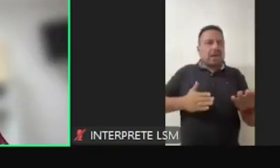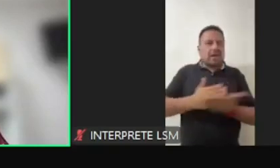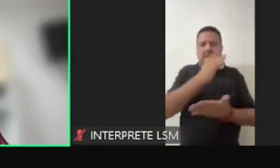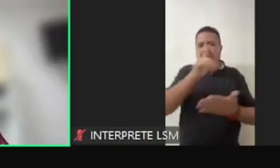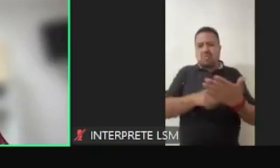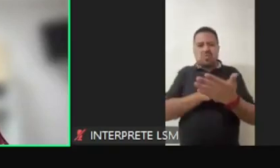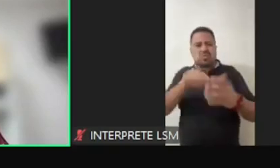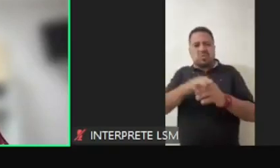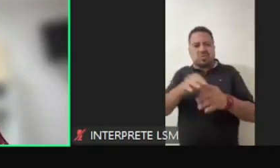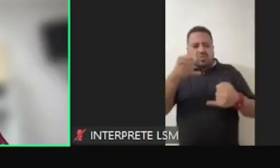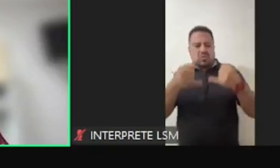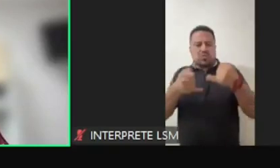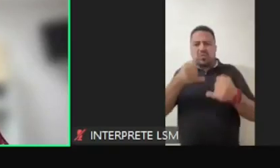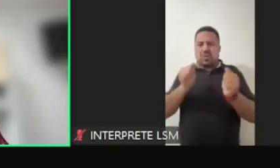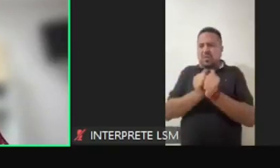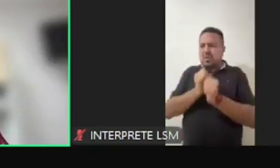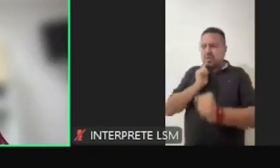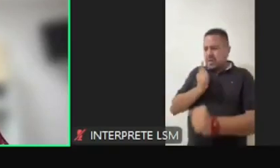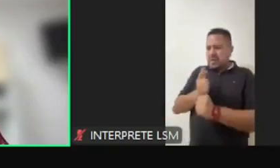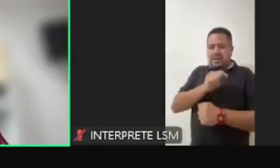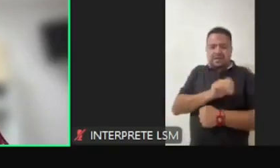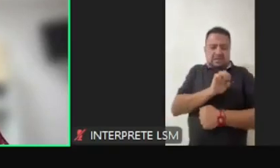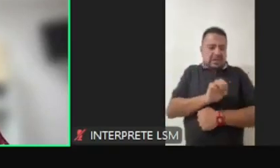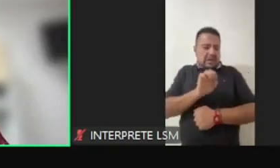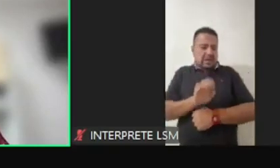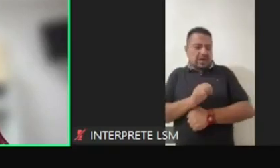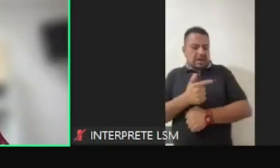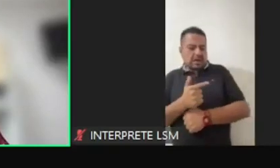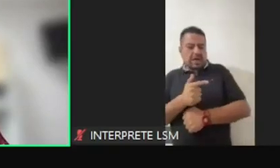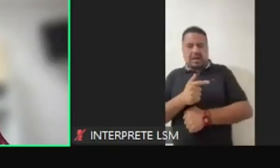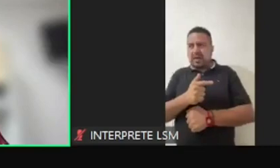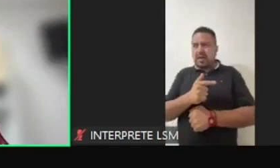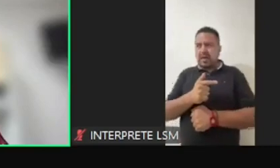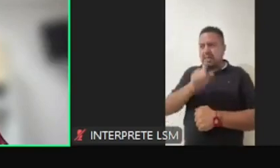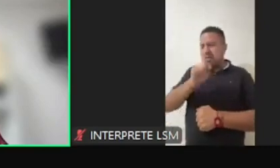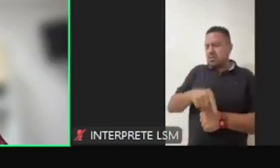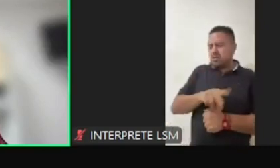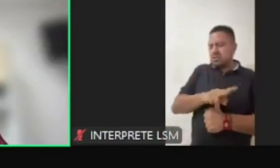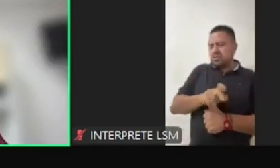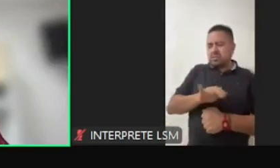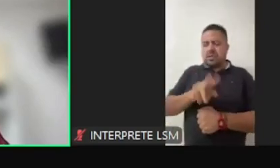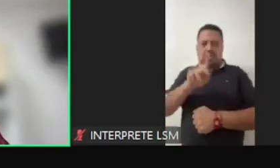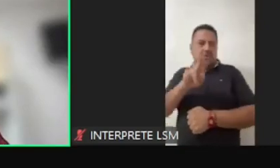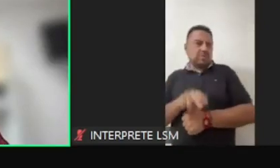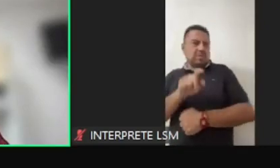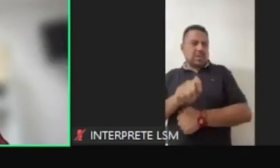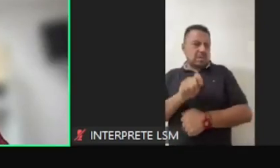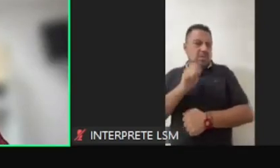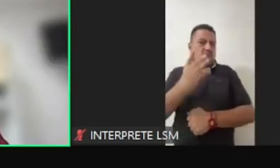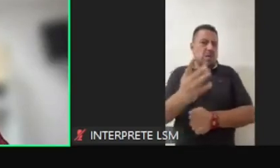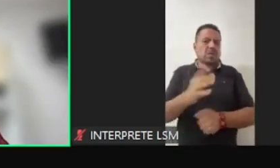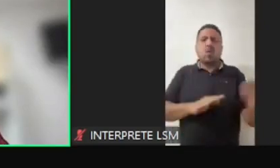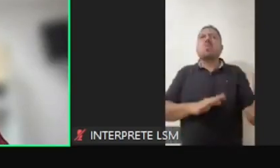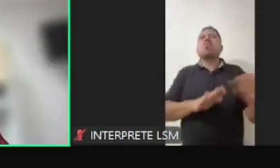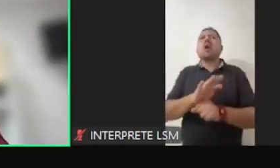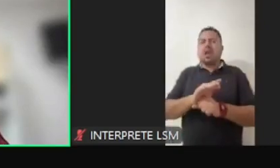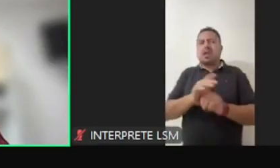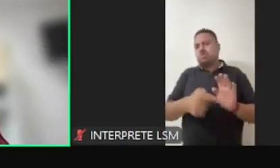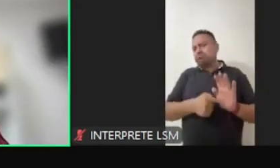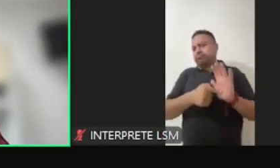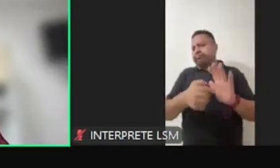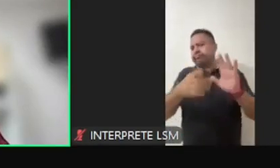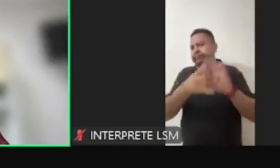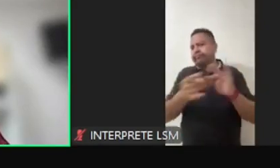ciudadano identificado con la clave tee dial hec dial 250 dial 2024 en términos de lo expuesto en la